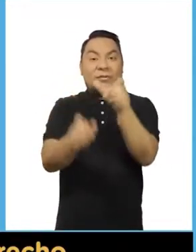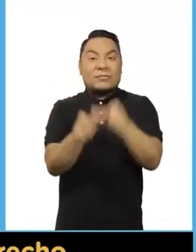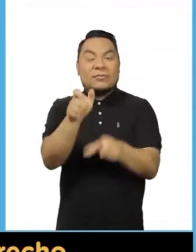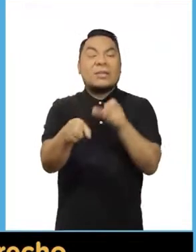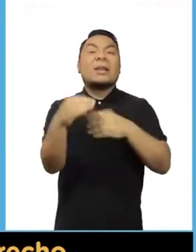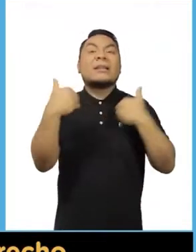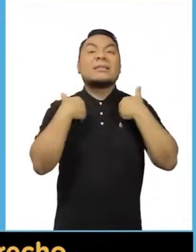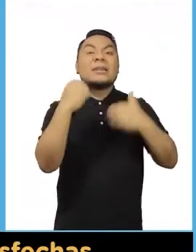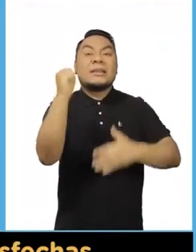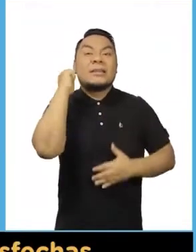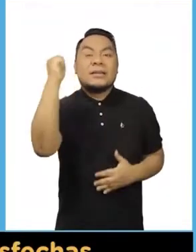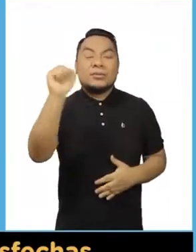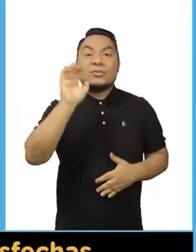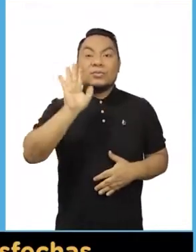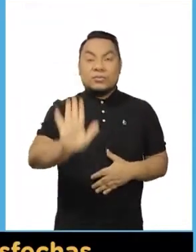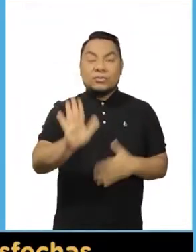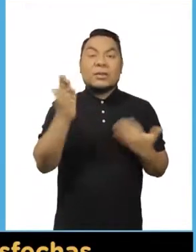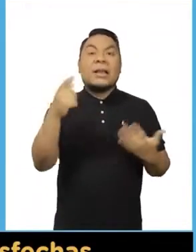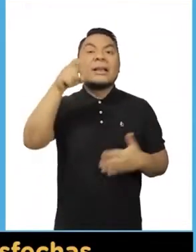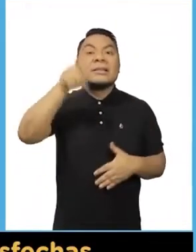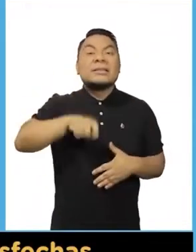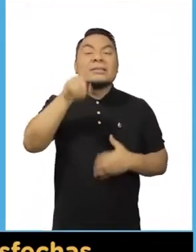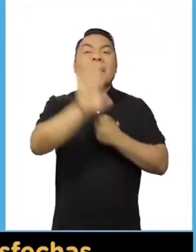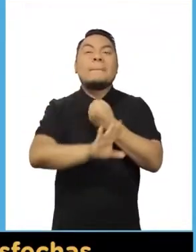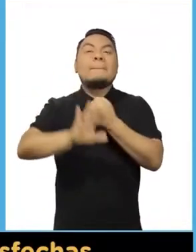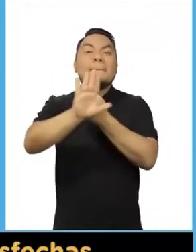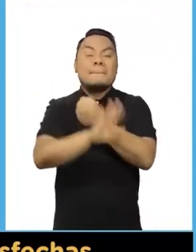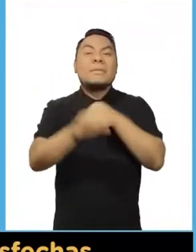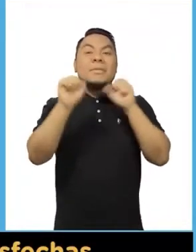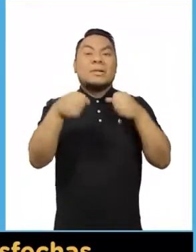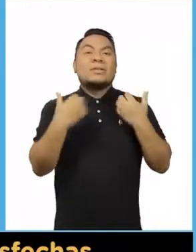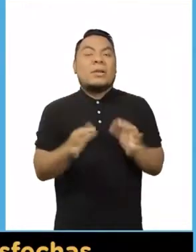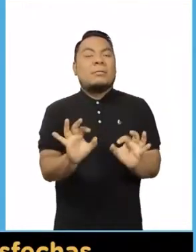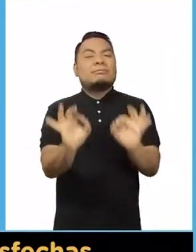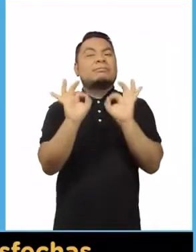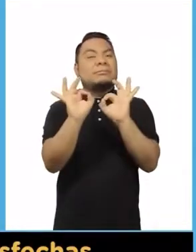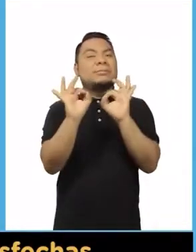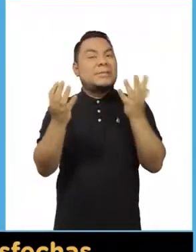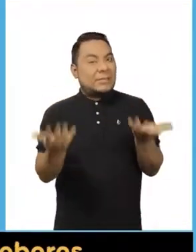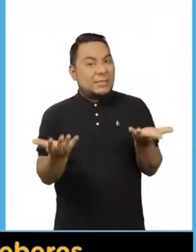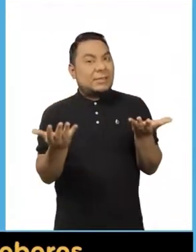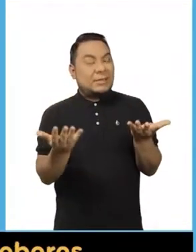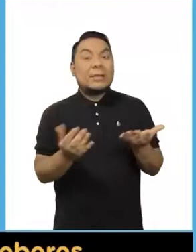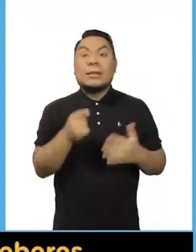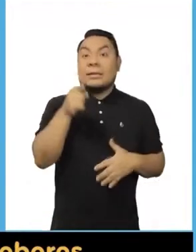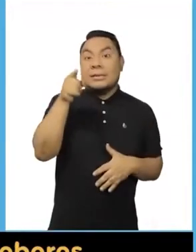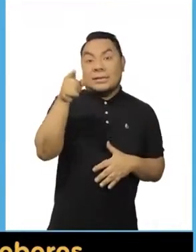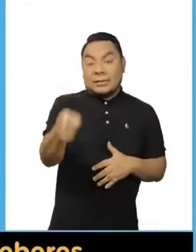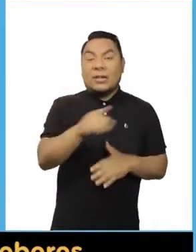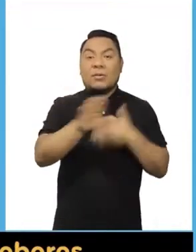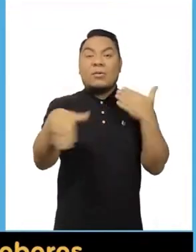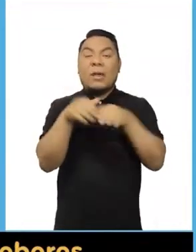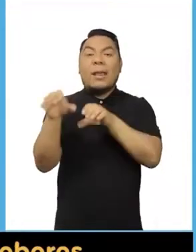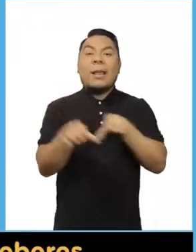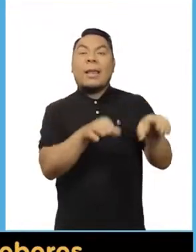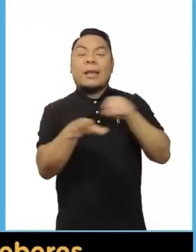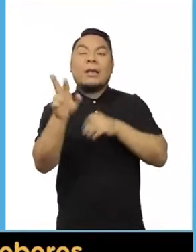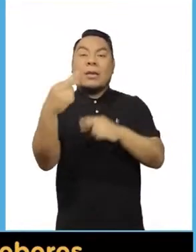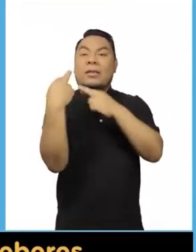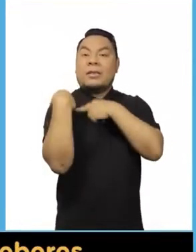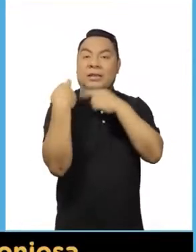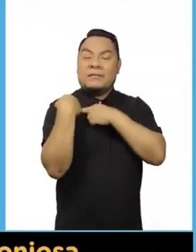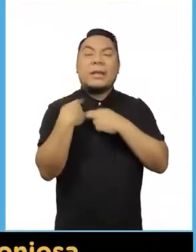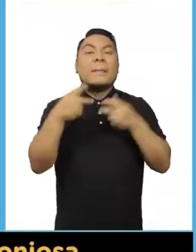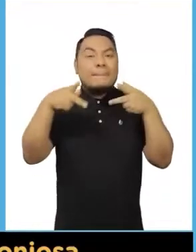integrantes tiene derecho a que sus necesidades básicas sean satisfechas, mientras que el cumplimiento de